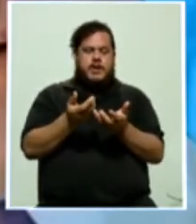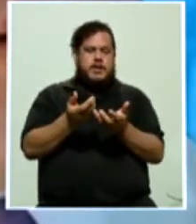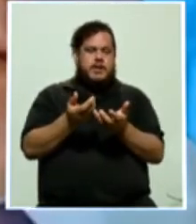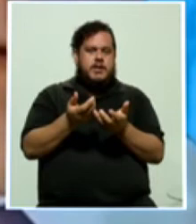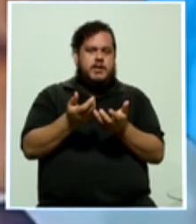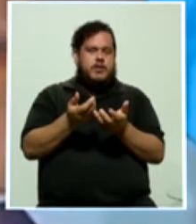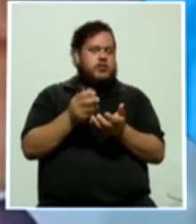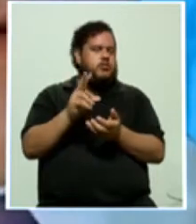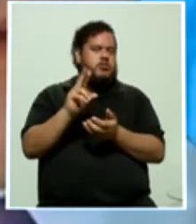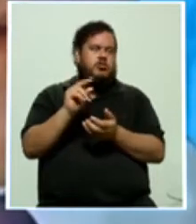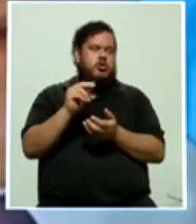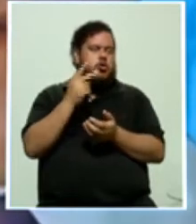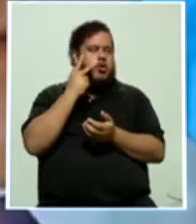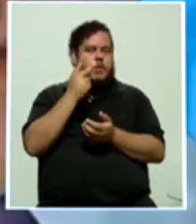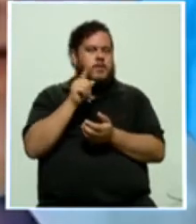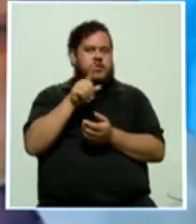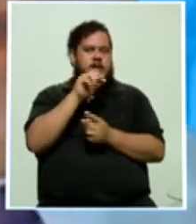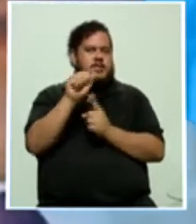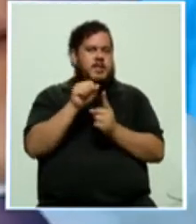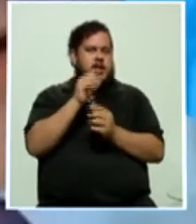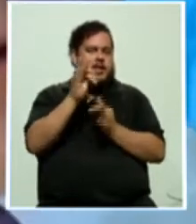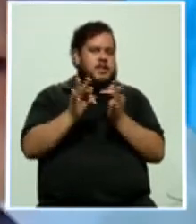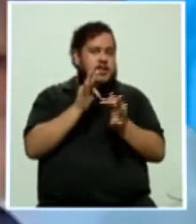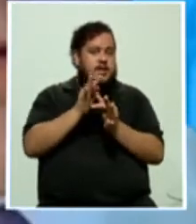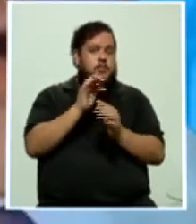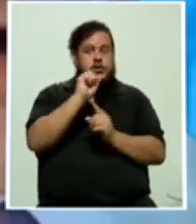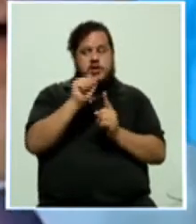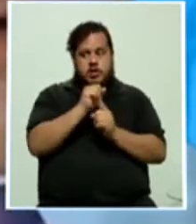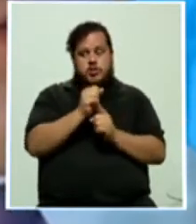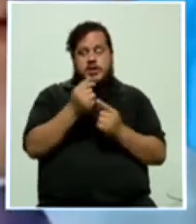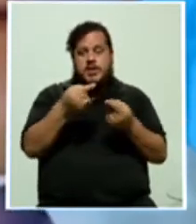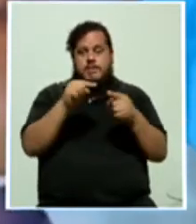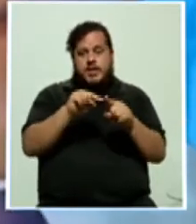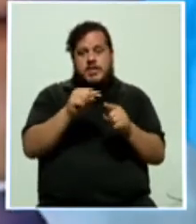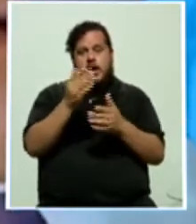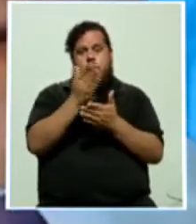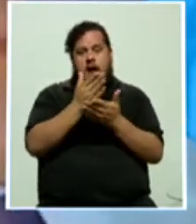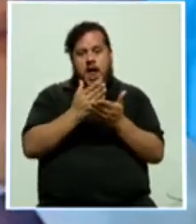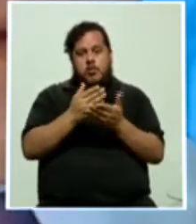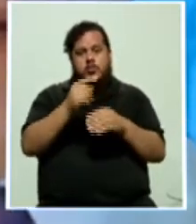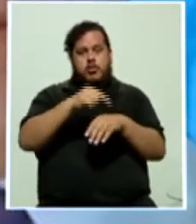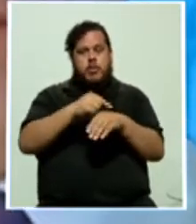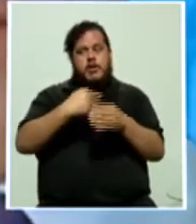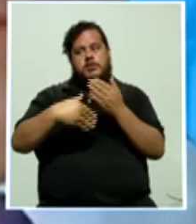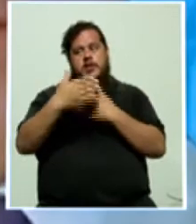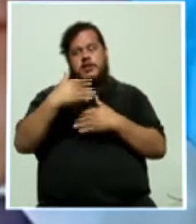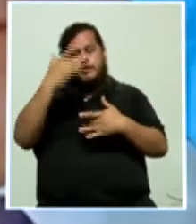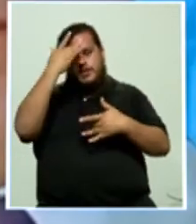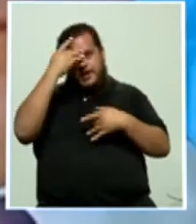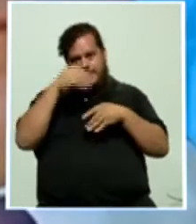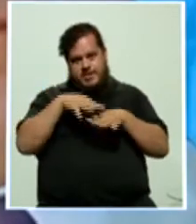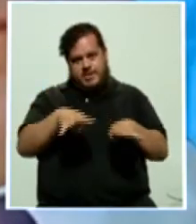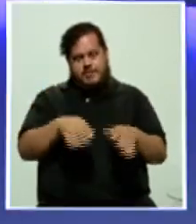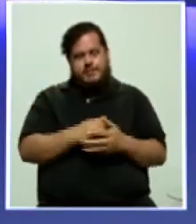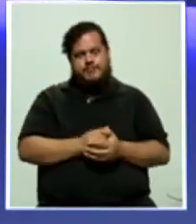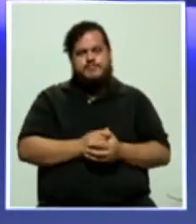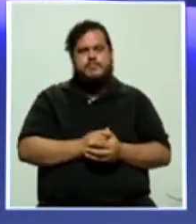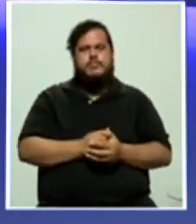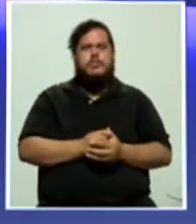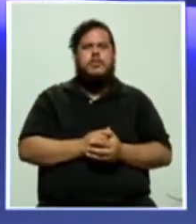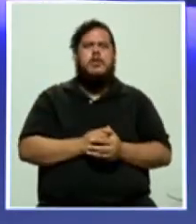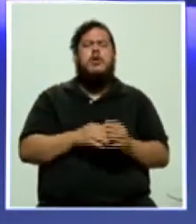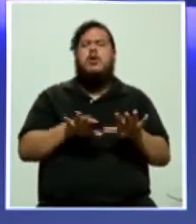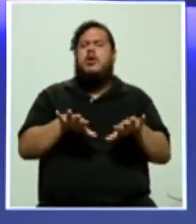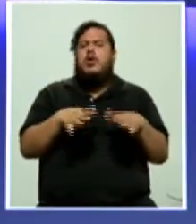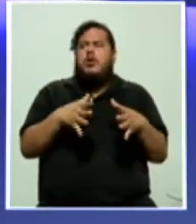no vemos este tipo de situaciones que sí se vieron en algunos otros momentos anteriores de la pandemia. Jorge, ¿cómo